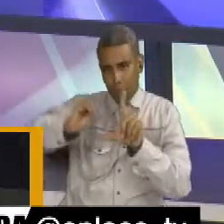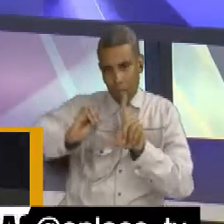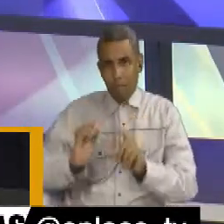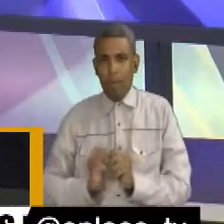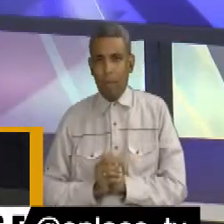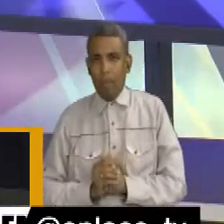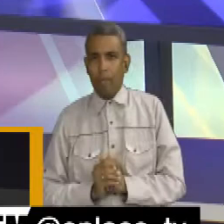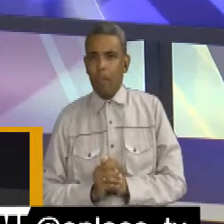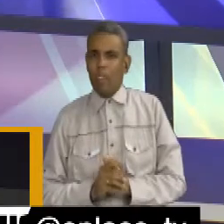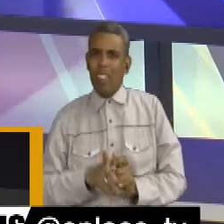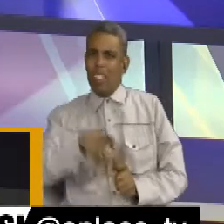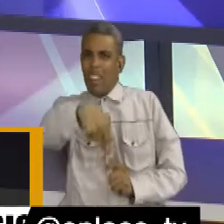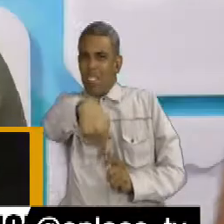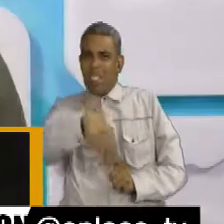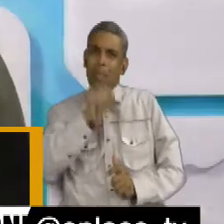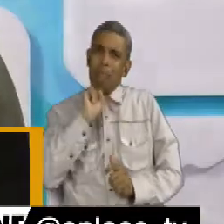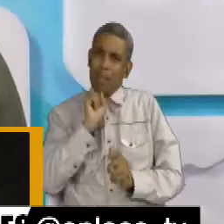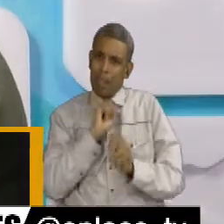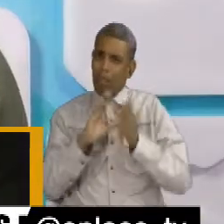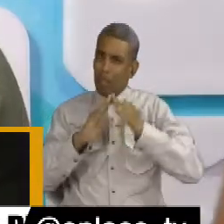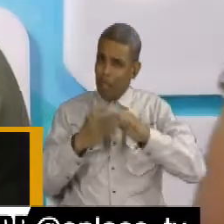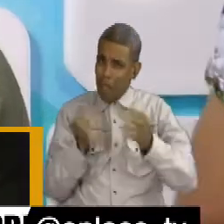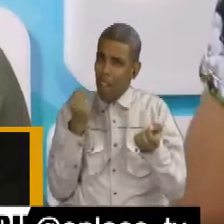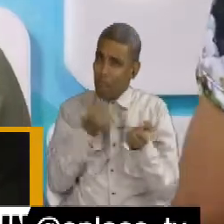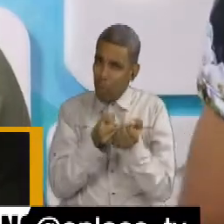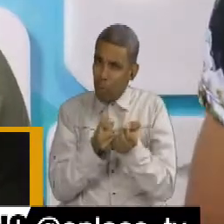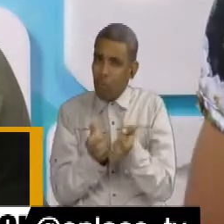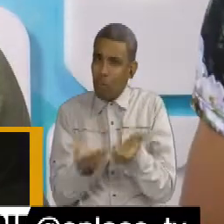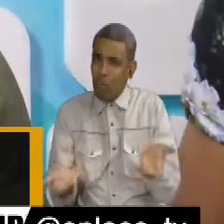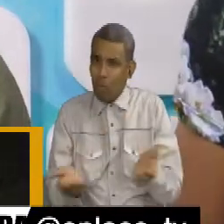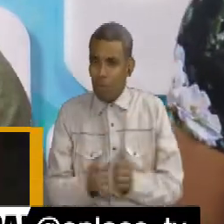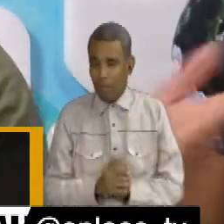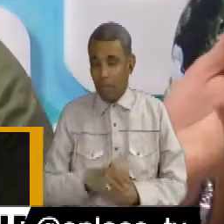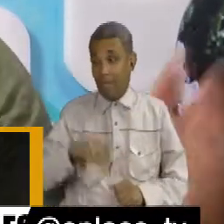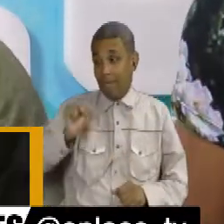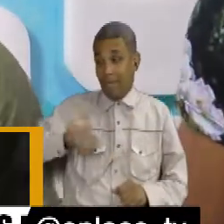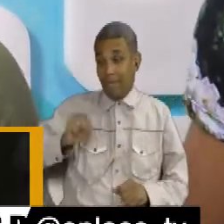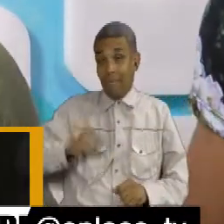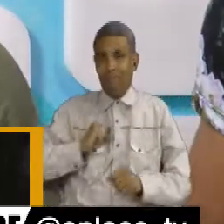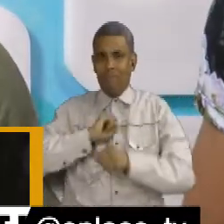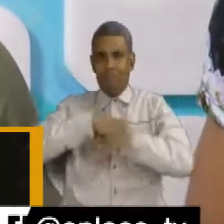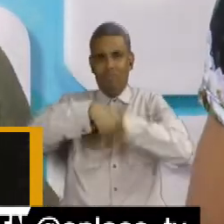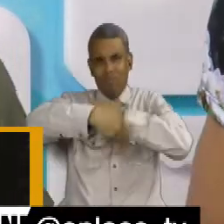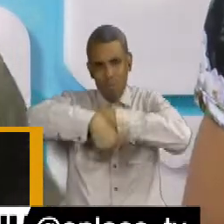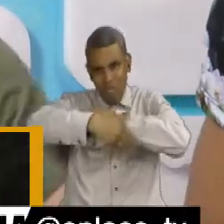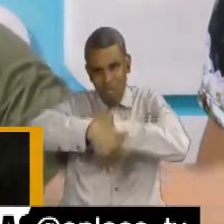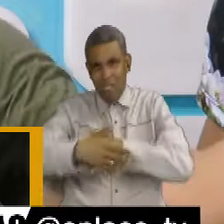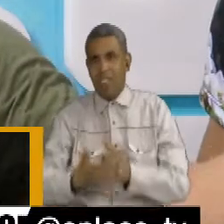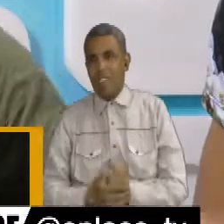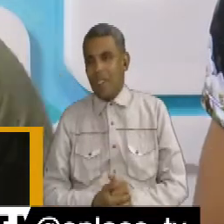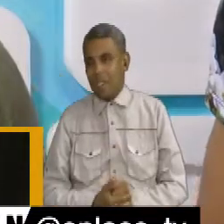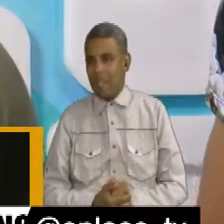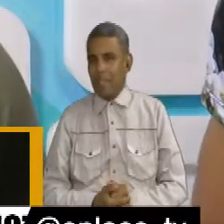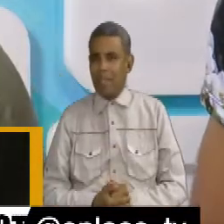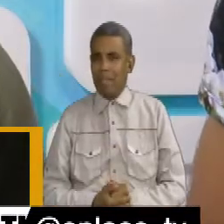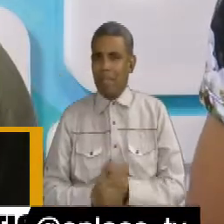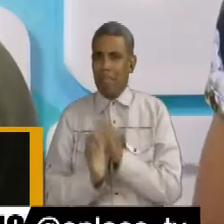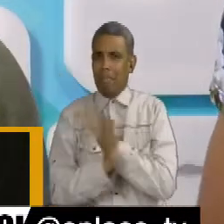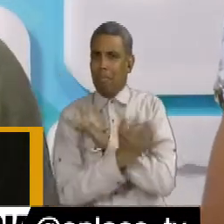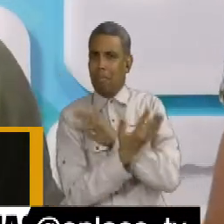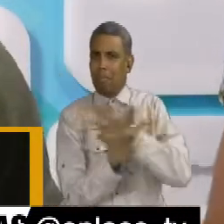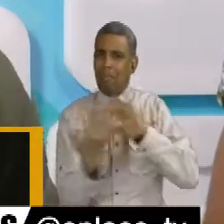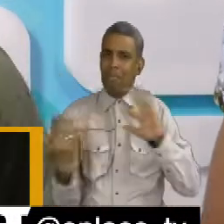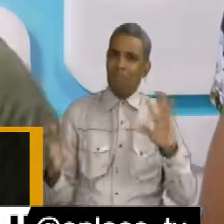Barranca Bermeja? Bueno, súper bien, gracias a Dios en las calles ya hay un reconocimiento, ya Ahorita que estuve, que fuimos a